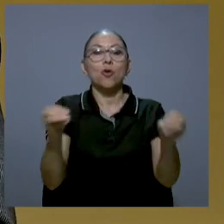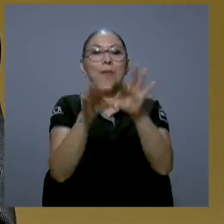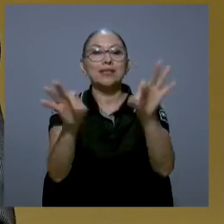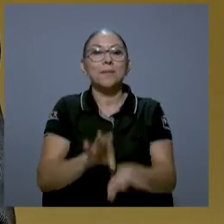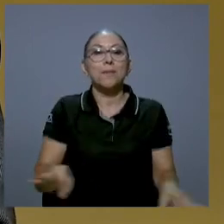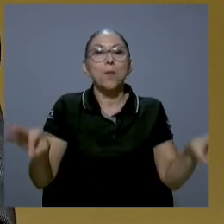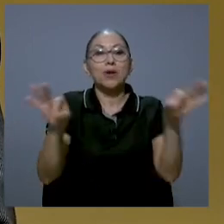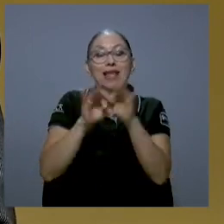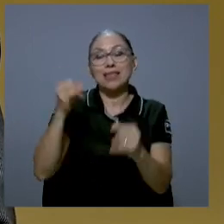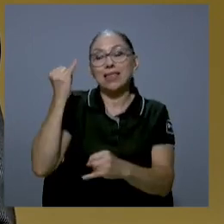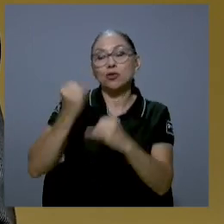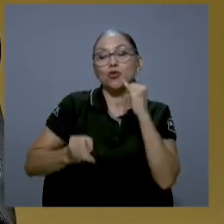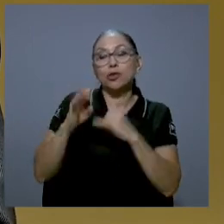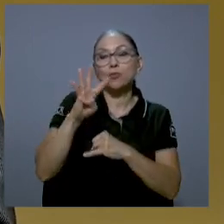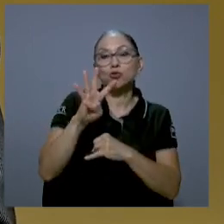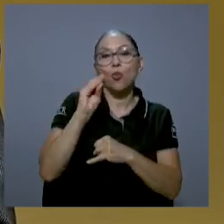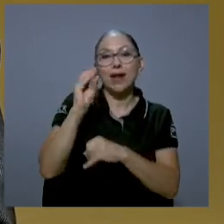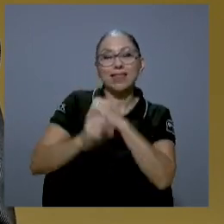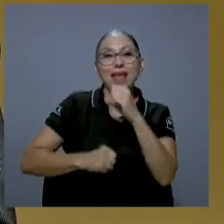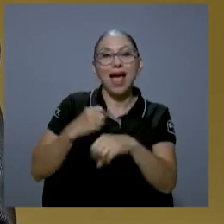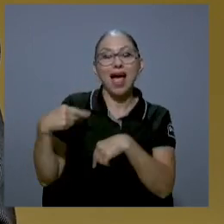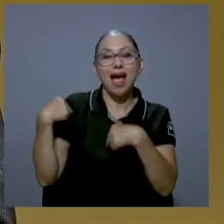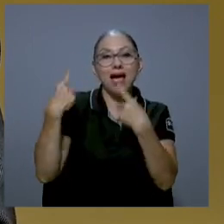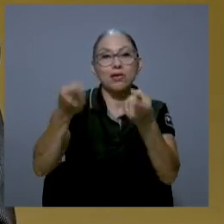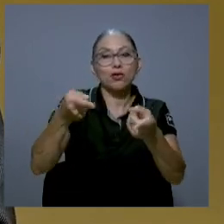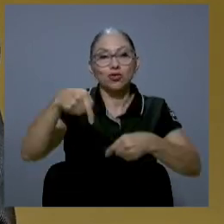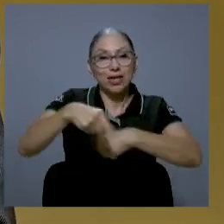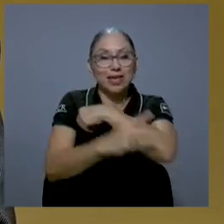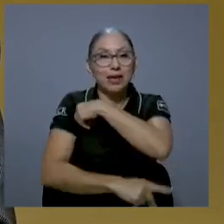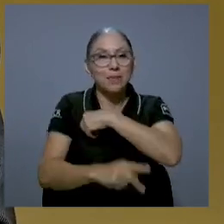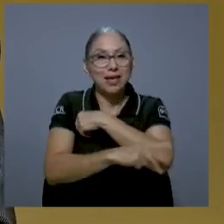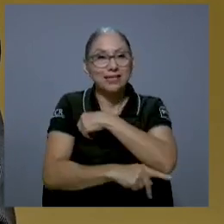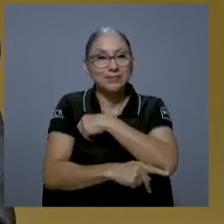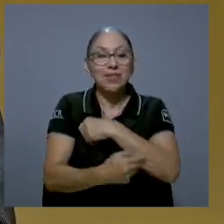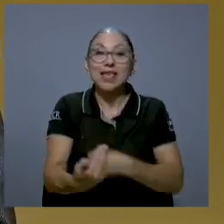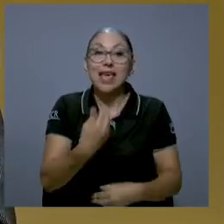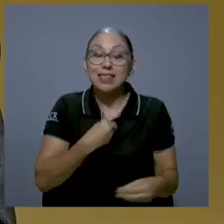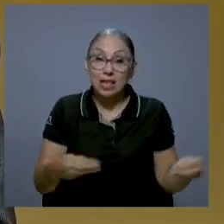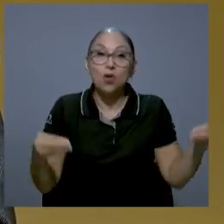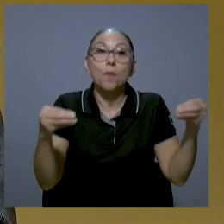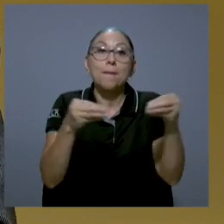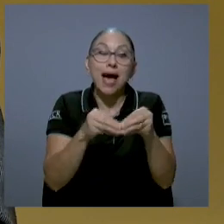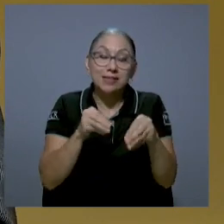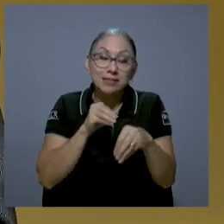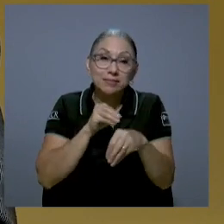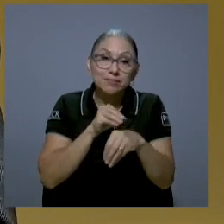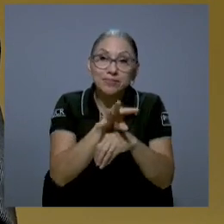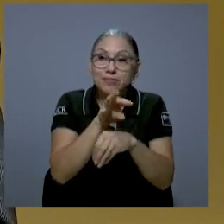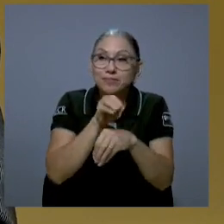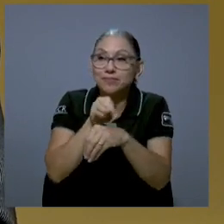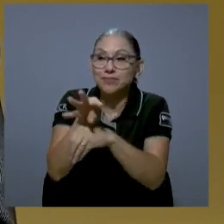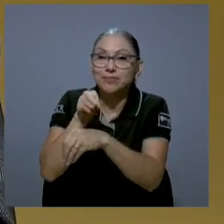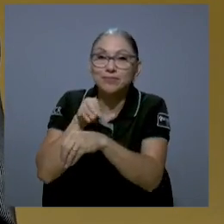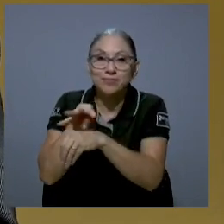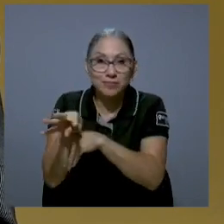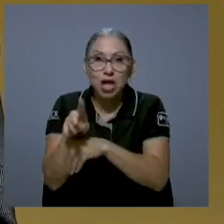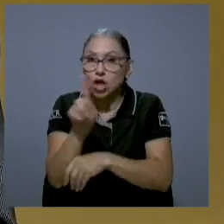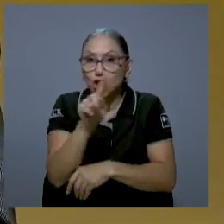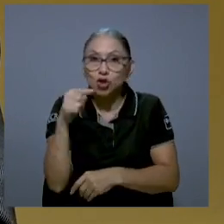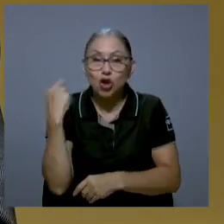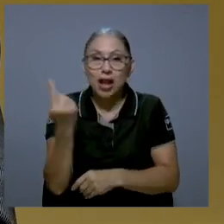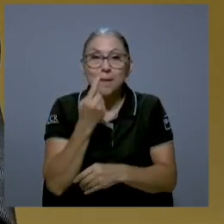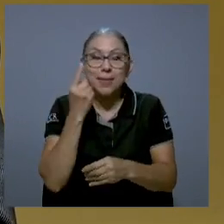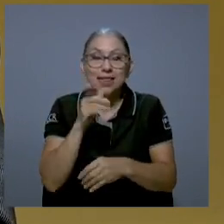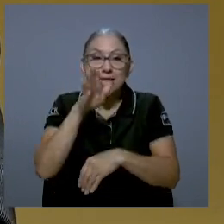últimos 40 años creado en el país y que es la que ha tenido mayor repercusión no solo respecto